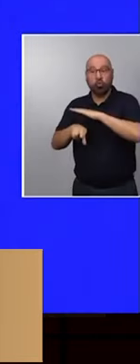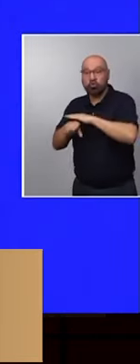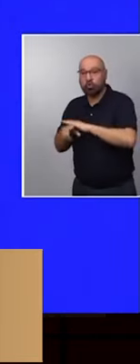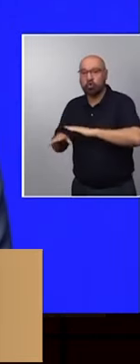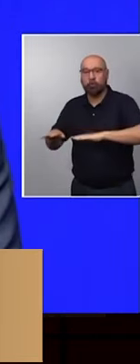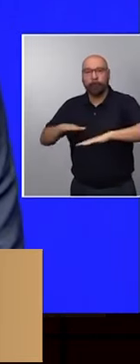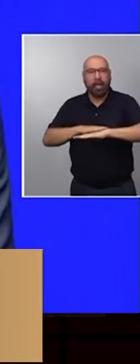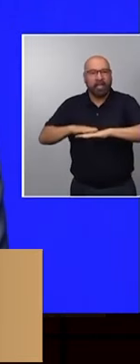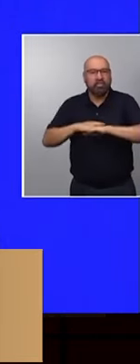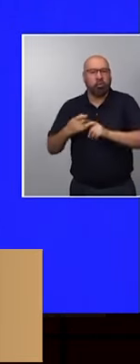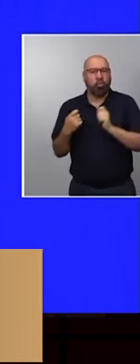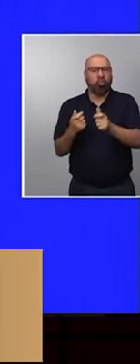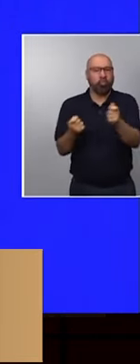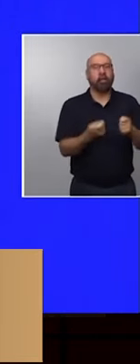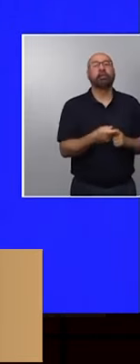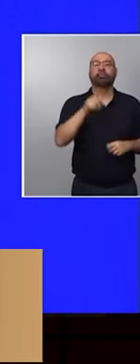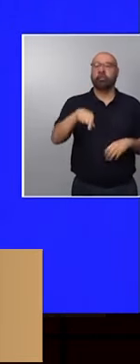¿no? Yo creo que